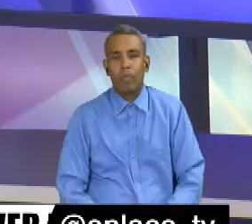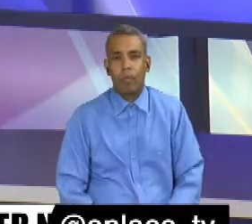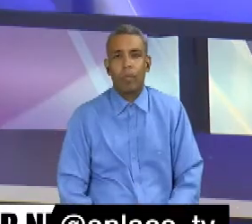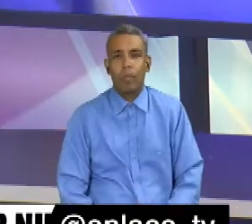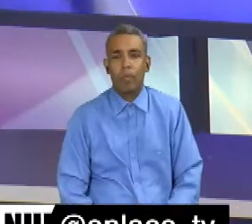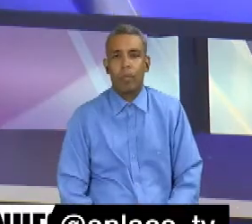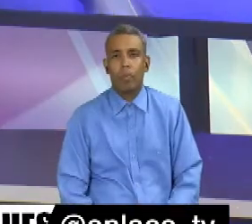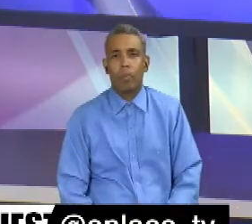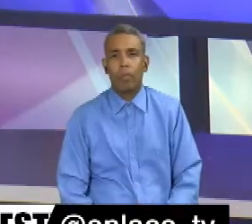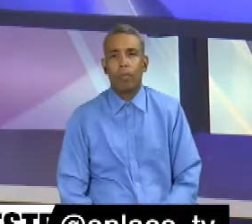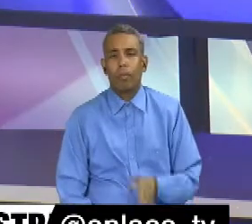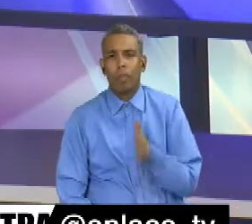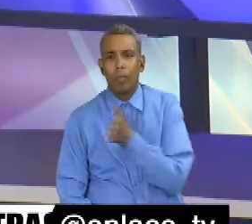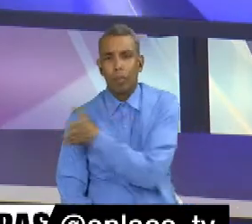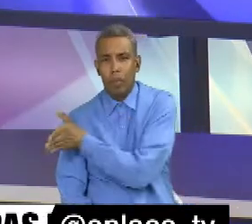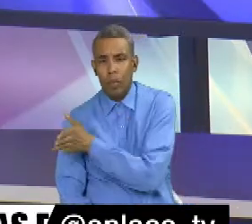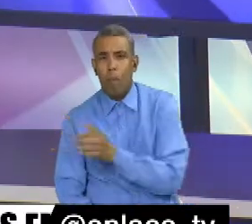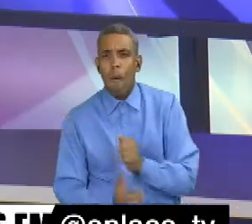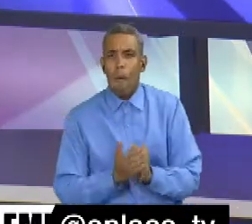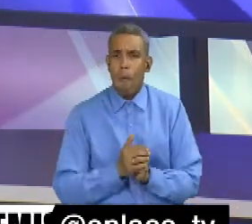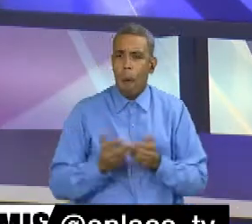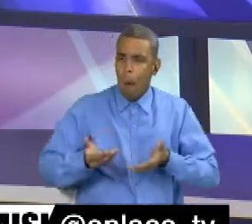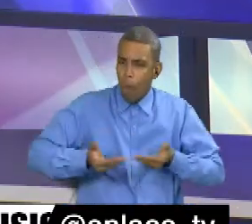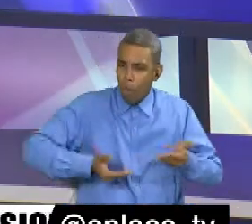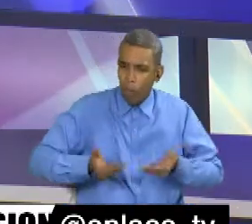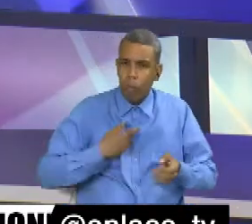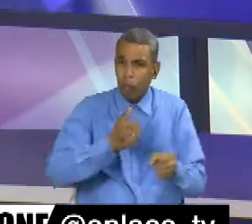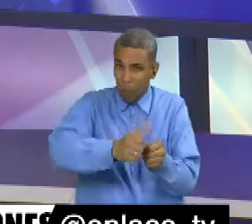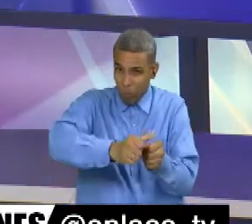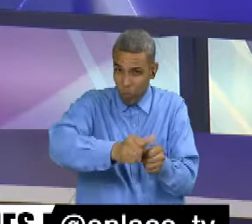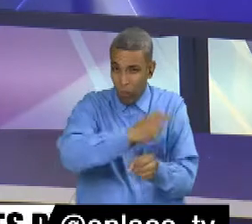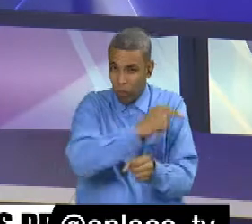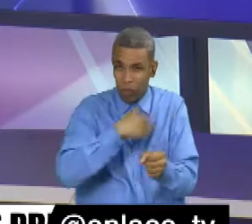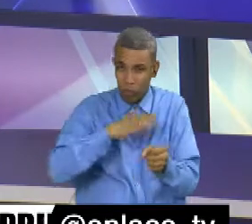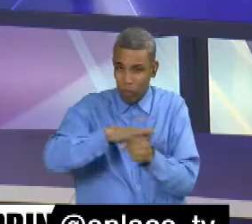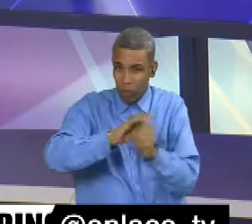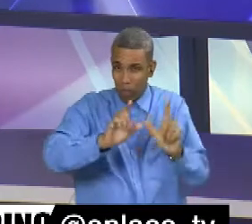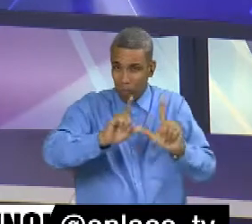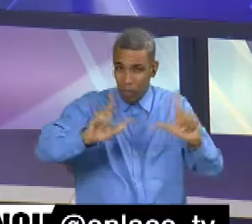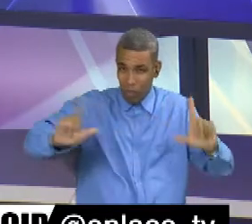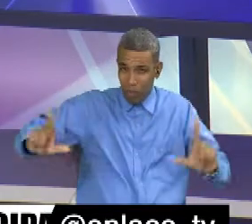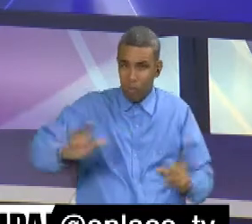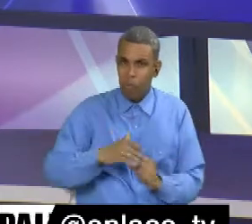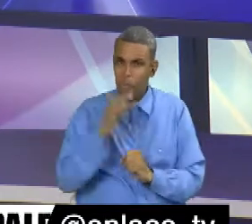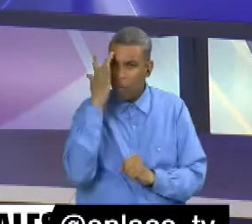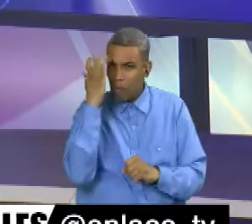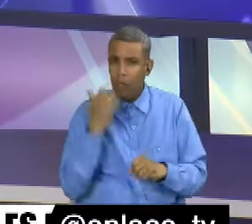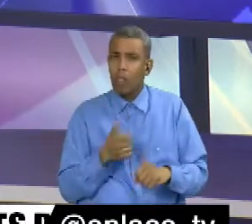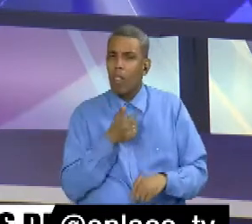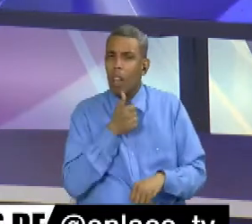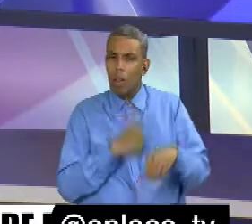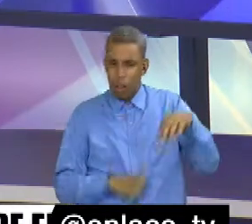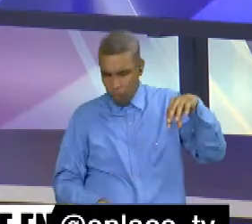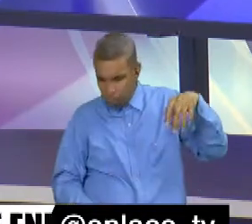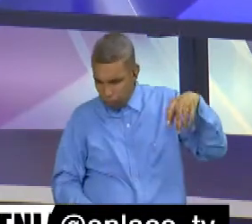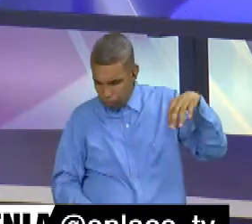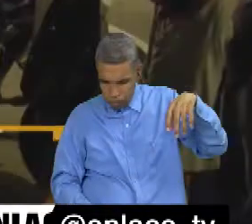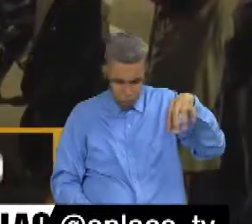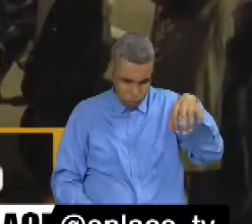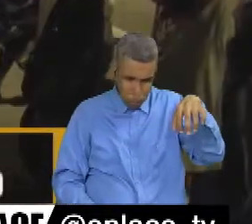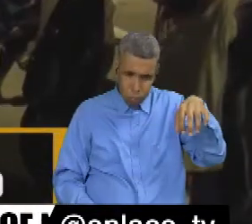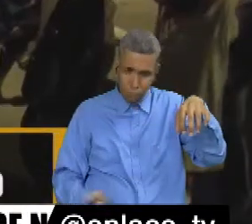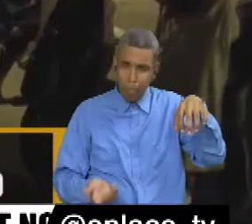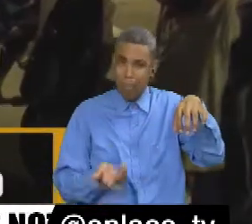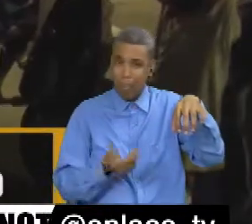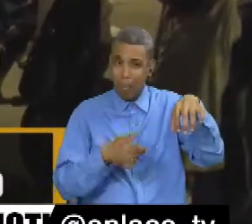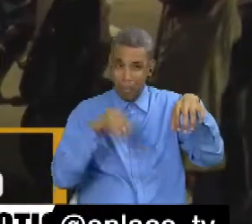Y algunos usuarios de los grifos públicos habilitados por Ecopetrol en el barrio La Libertad se quejan por la baja presión en la pileta allí ubicada.